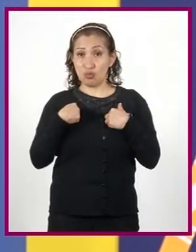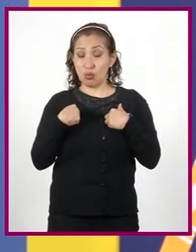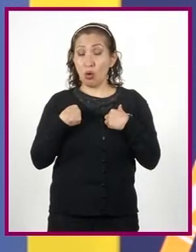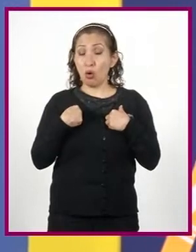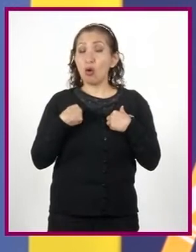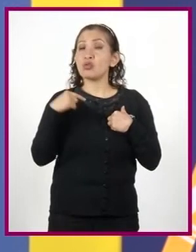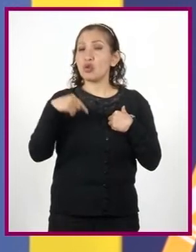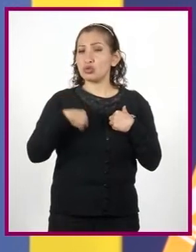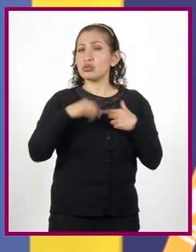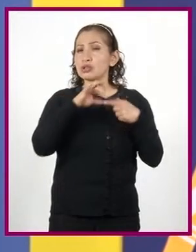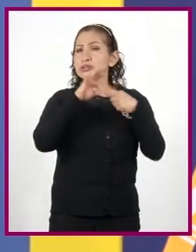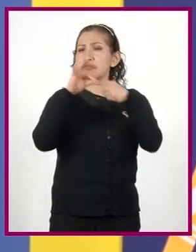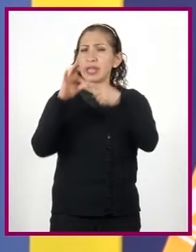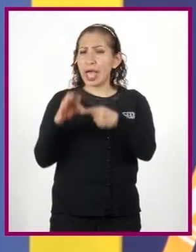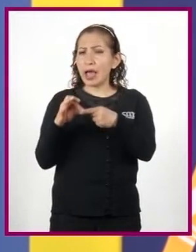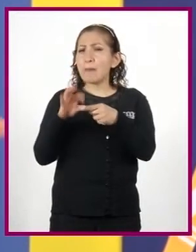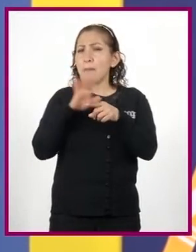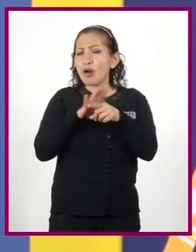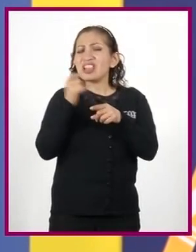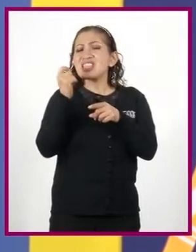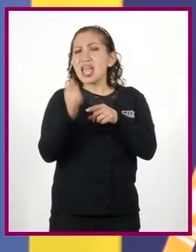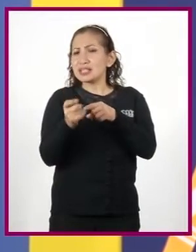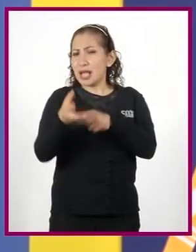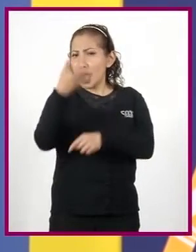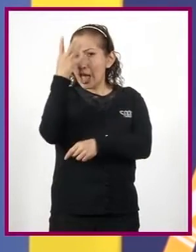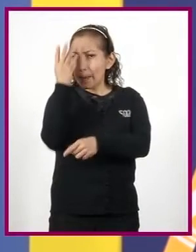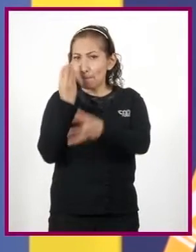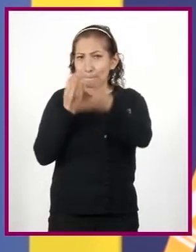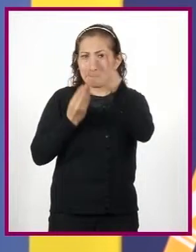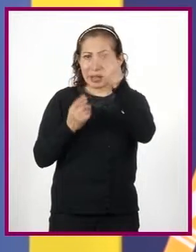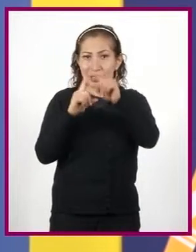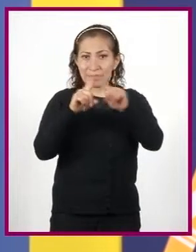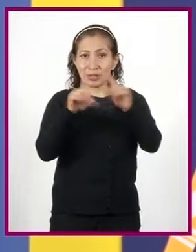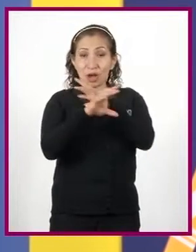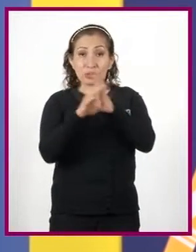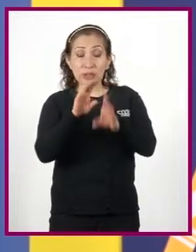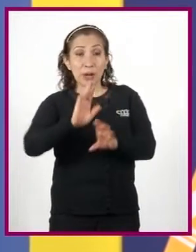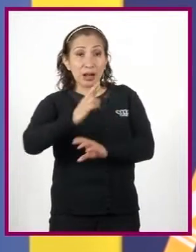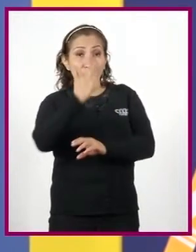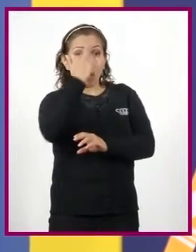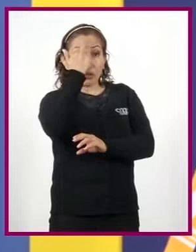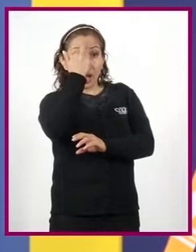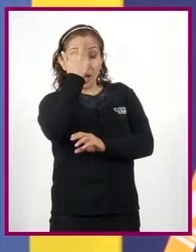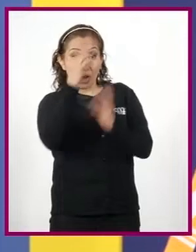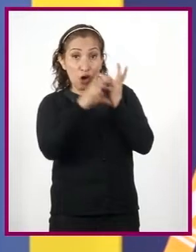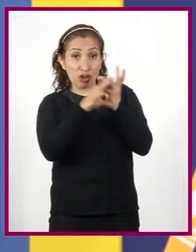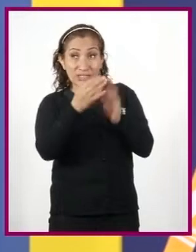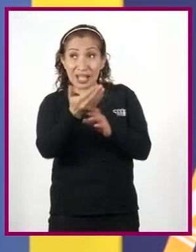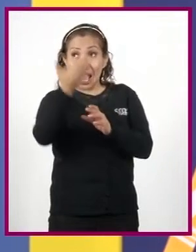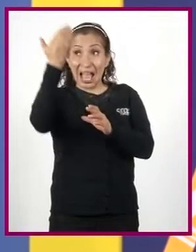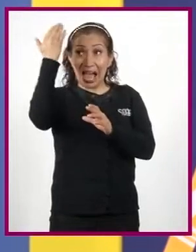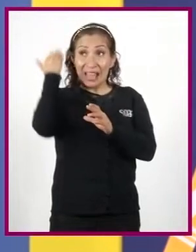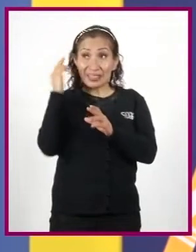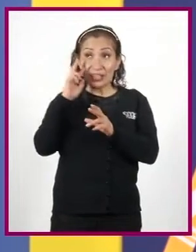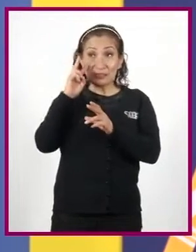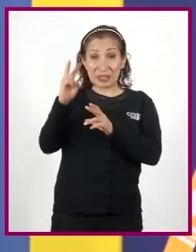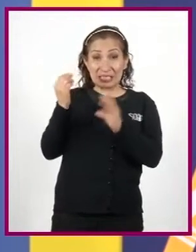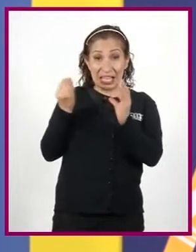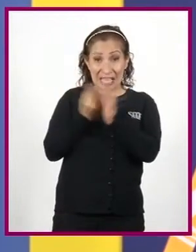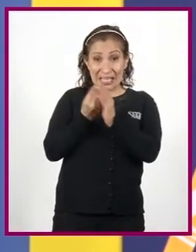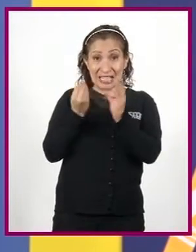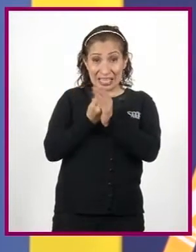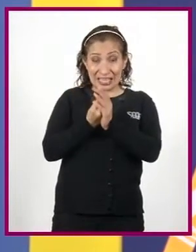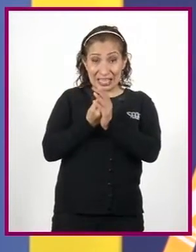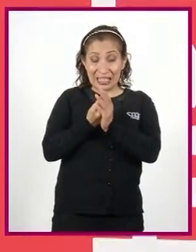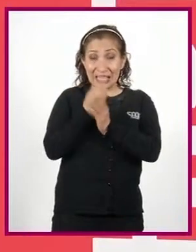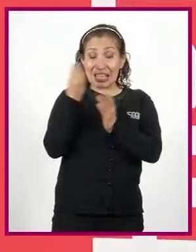les estaremos guiando por una aventura de aprendizaje para recordar los conocimientos adquiridos durante el estudio del